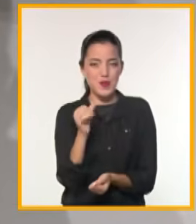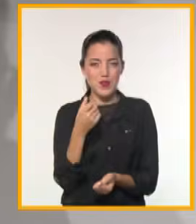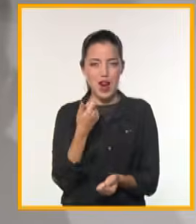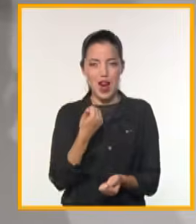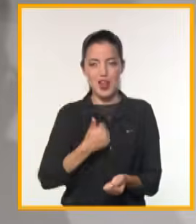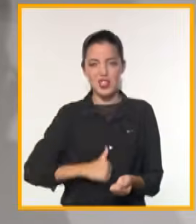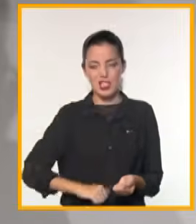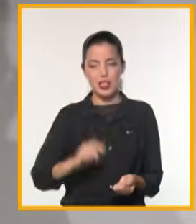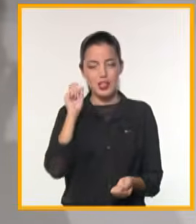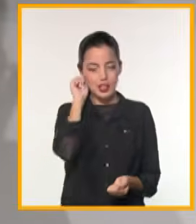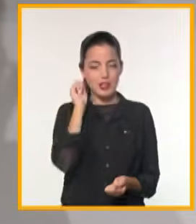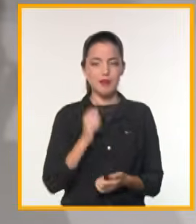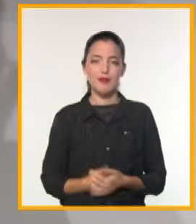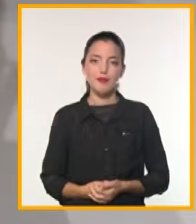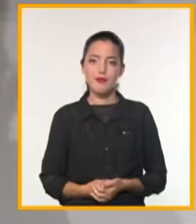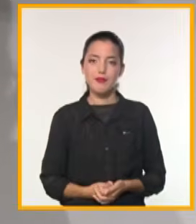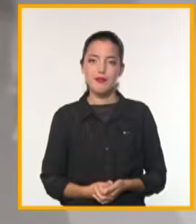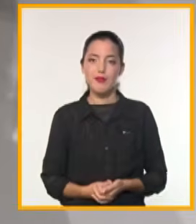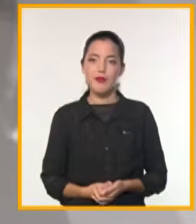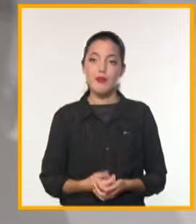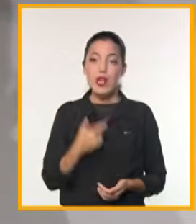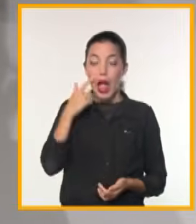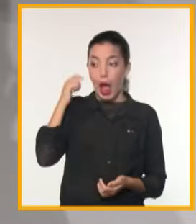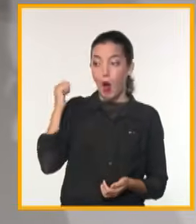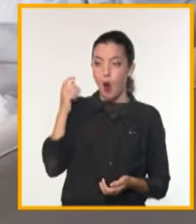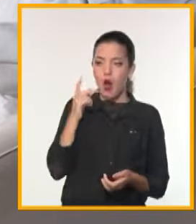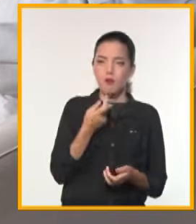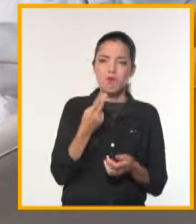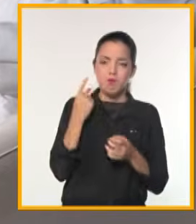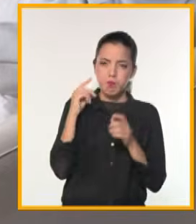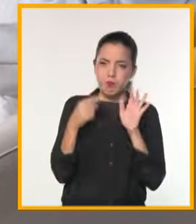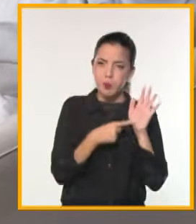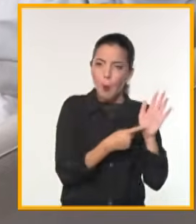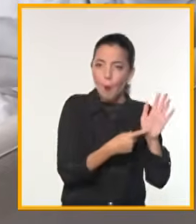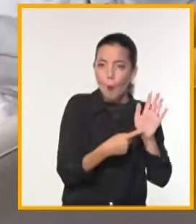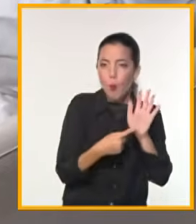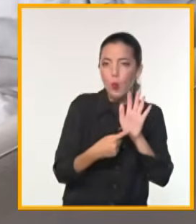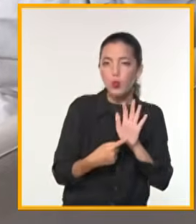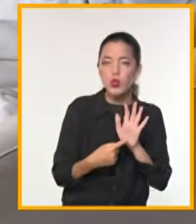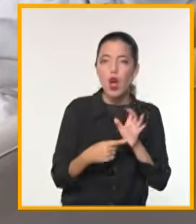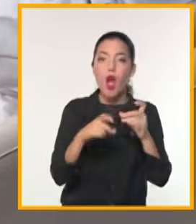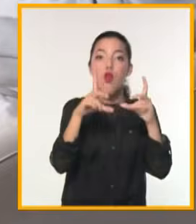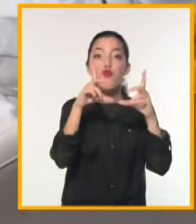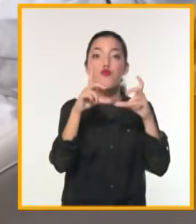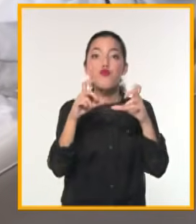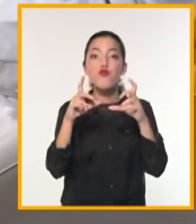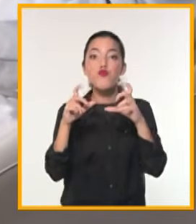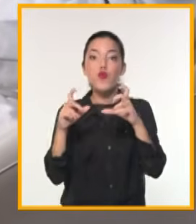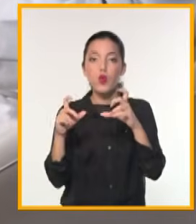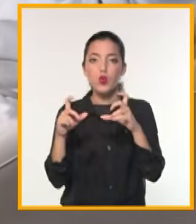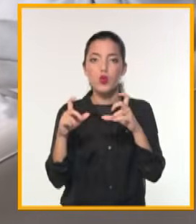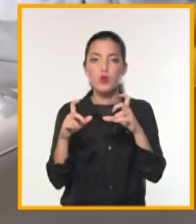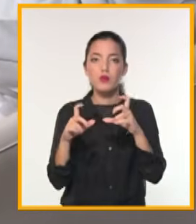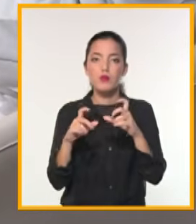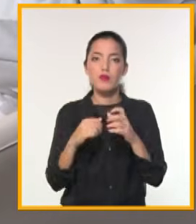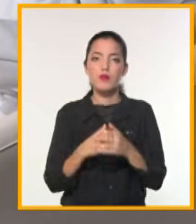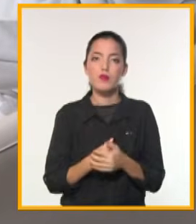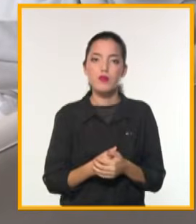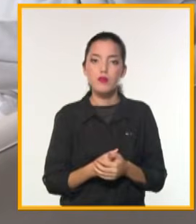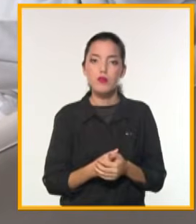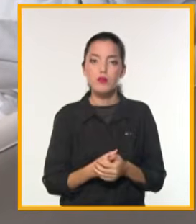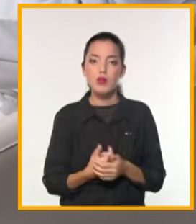que no, es una foto ya maltratada por el tiempo, hay Sí. que adivinar un poquito, ¿no? Sí, Por ahí claro. está la foto. Pero quiero ver también la